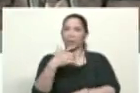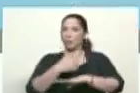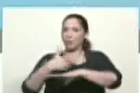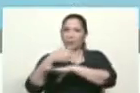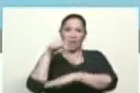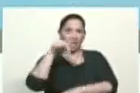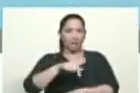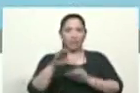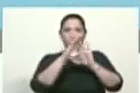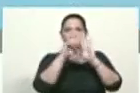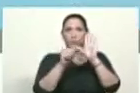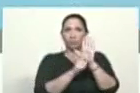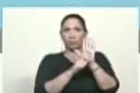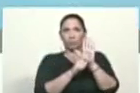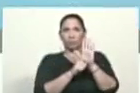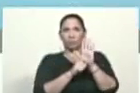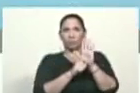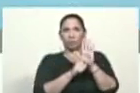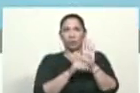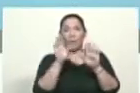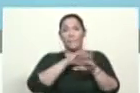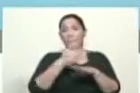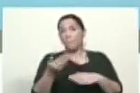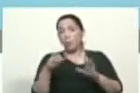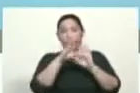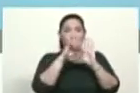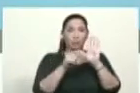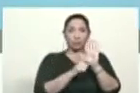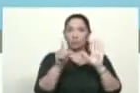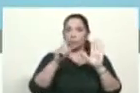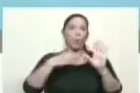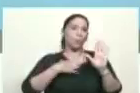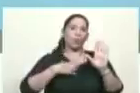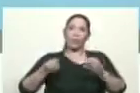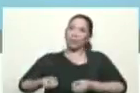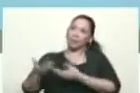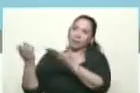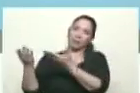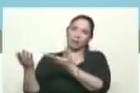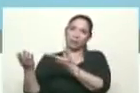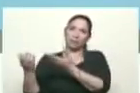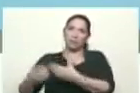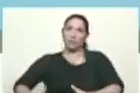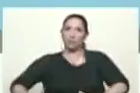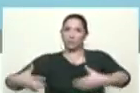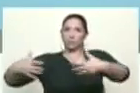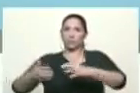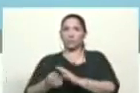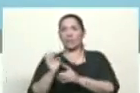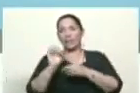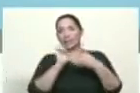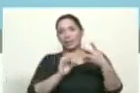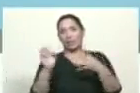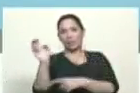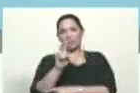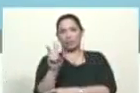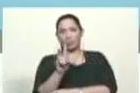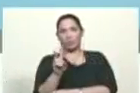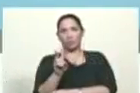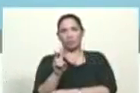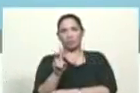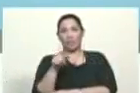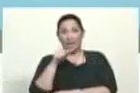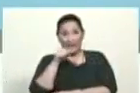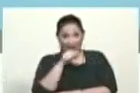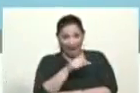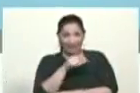constitución, porque con esta constitución no se pueden entregar las riquezas estratégicas de Venezuela. Ella